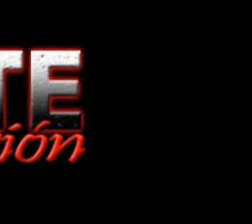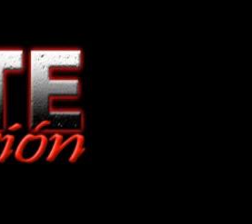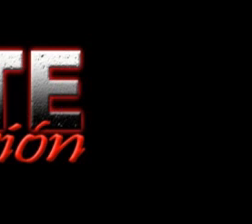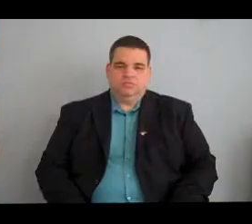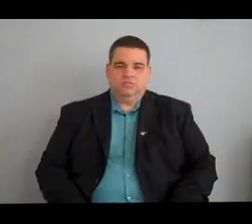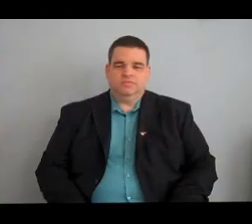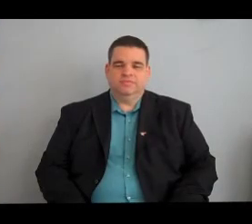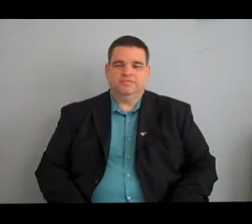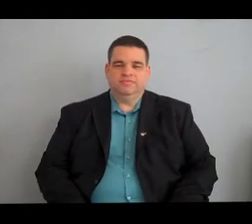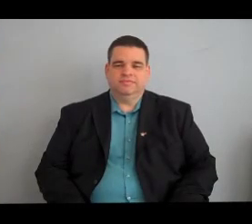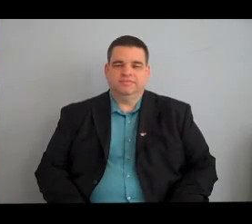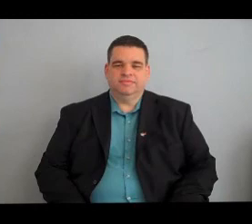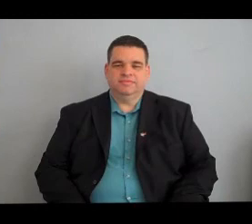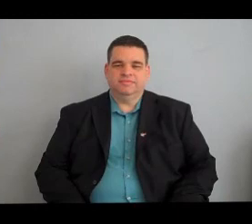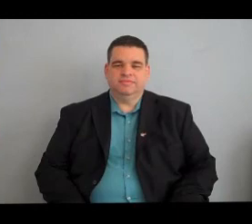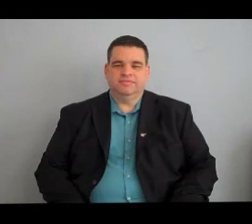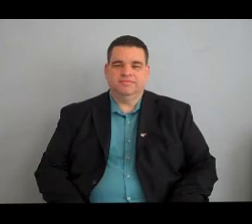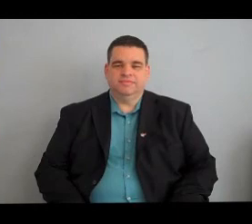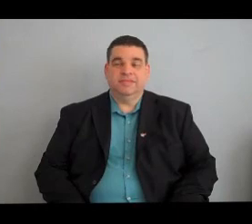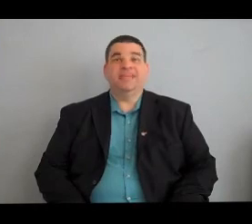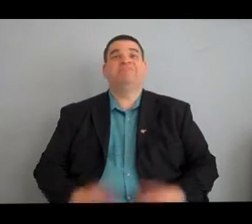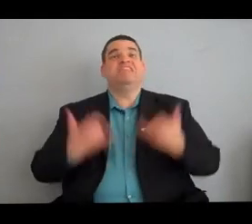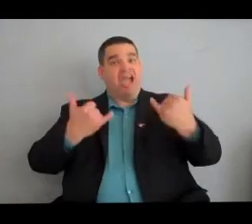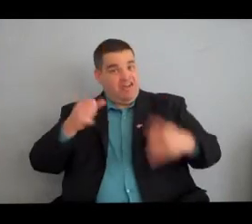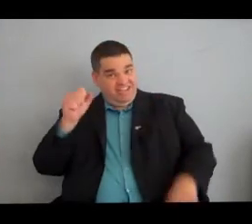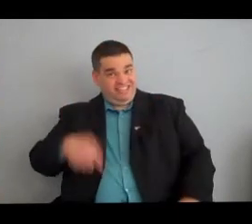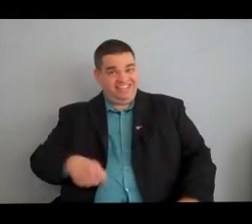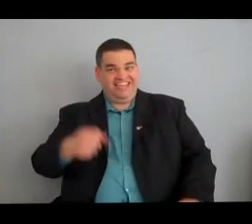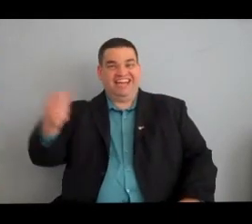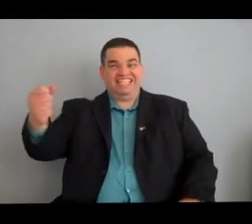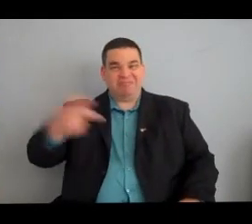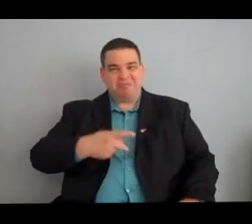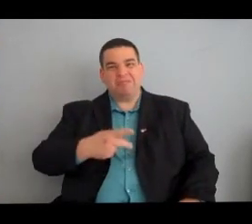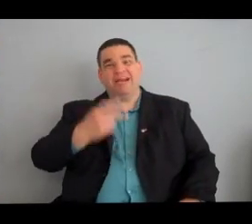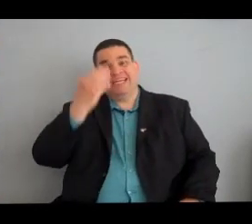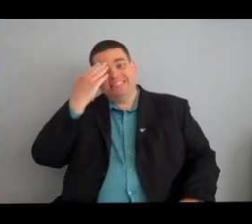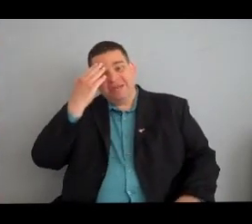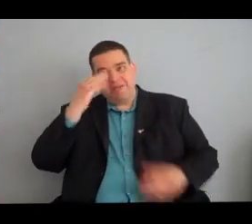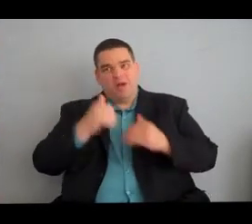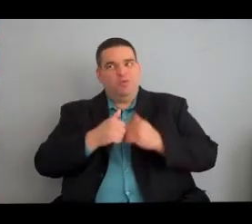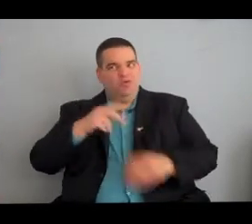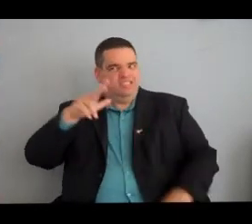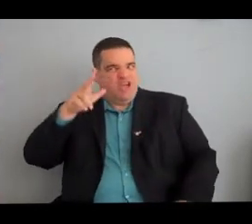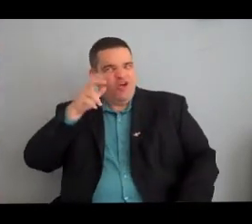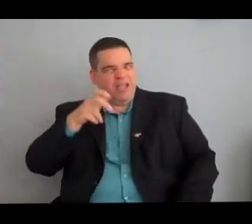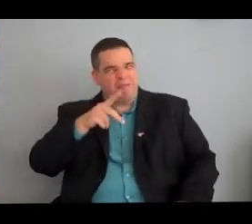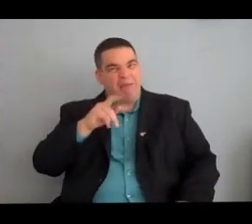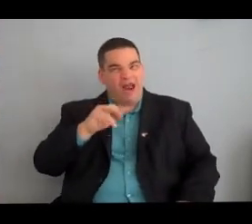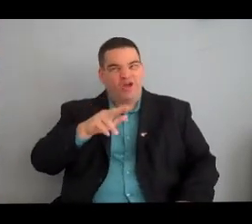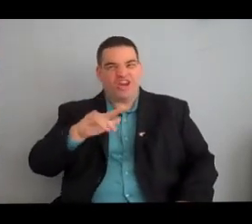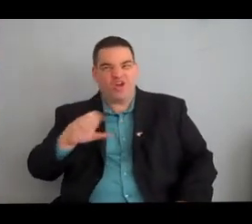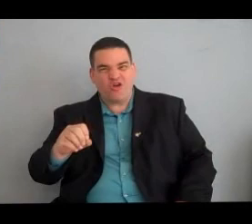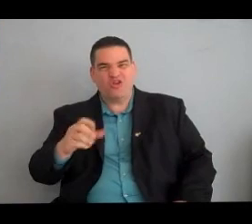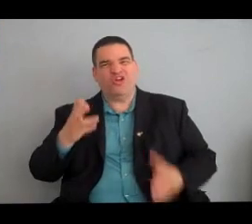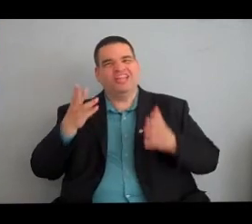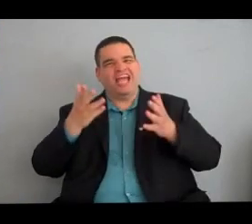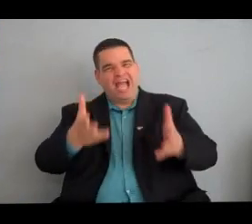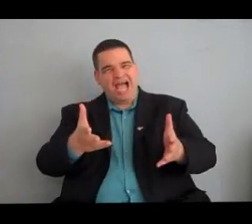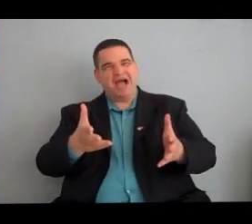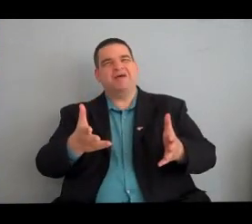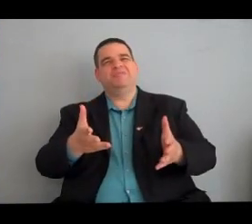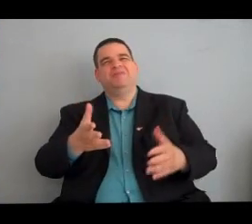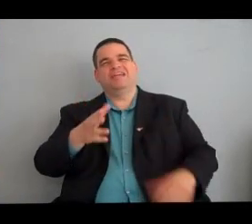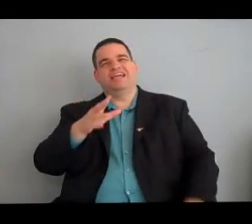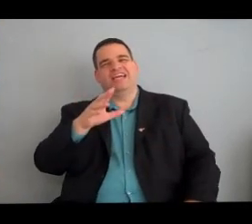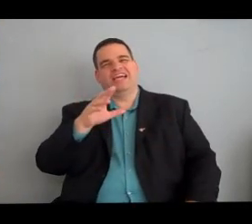Y ahora sí regresamos para que tengan una muestra de cómo se oye Palo Criollo. Nos dejamos con Ave Sin Fin, escrita y